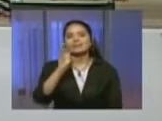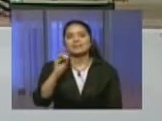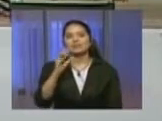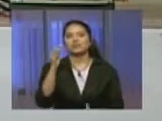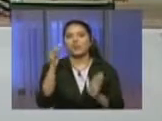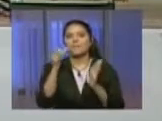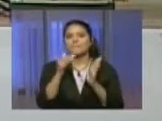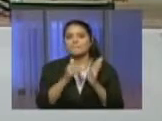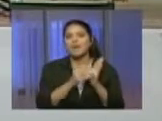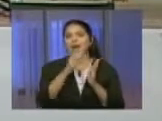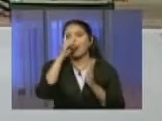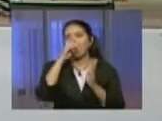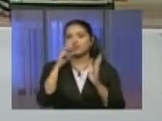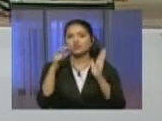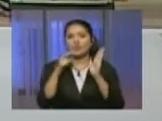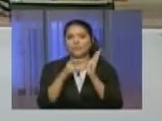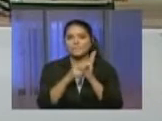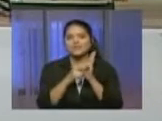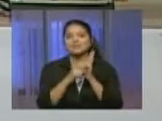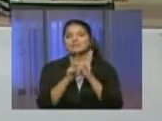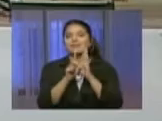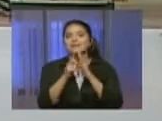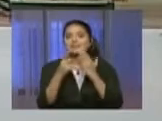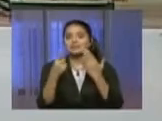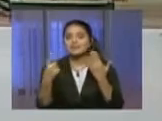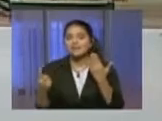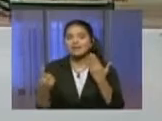2016 quiere decir la vivienda